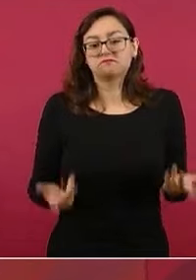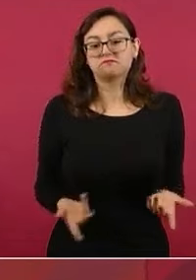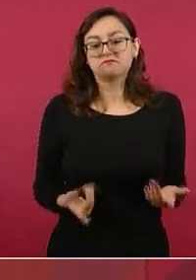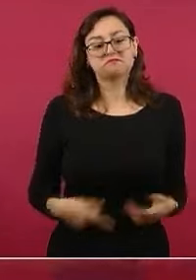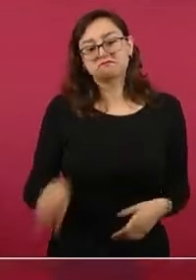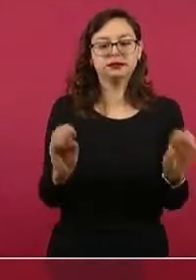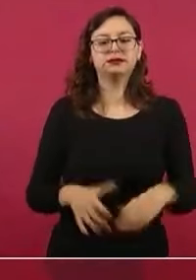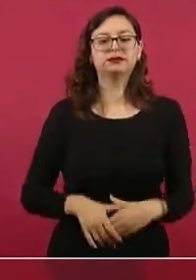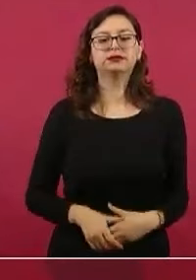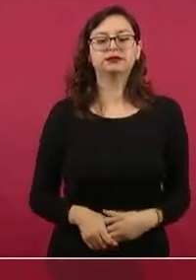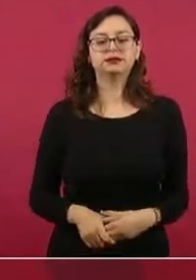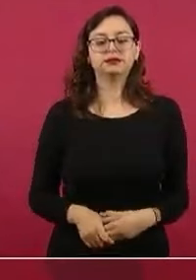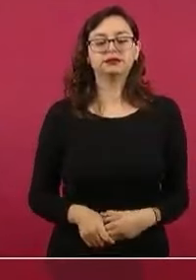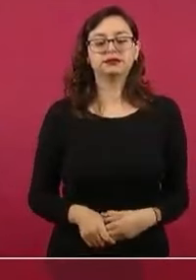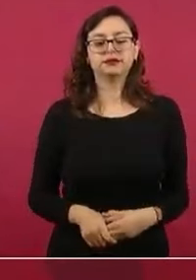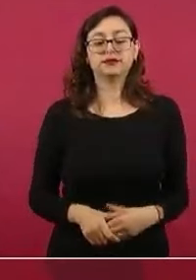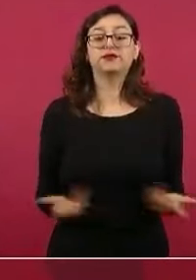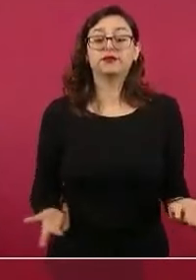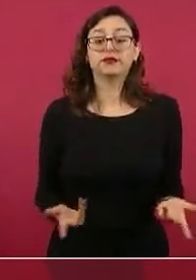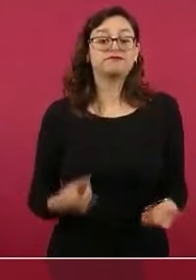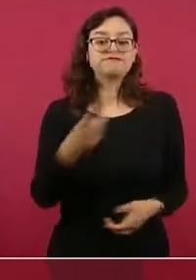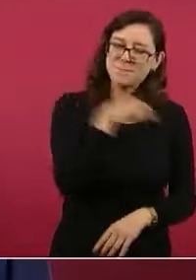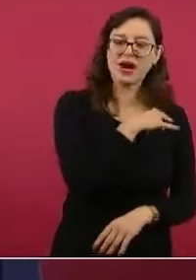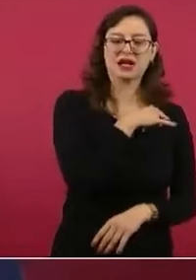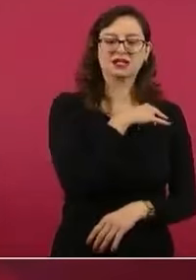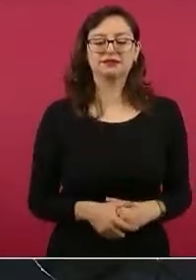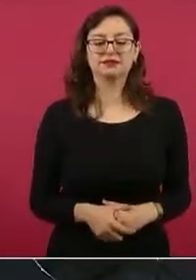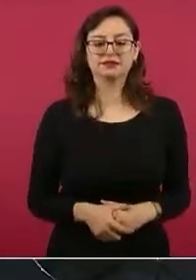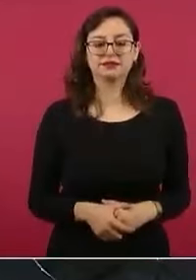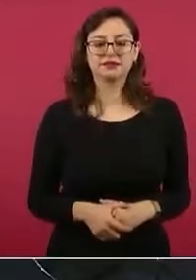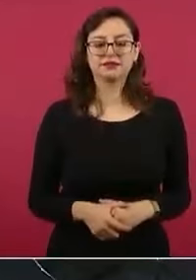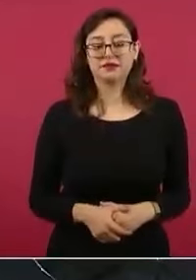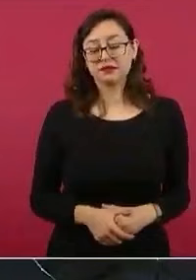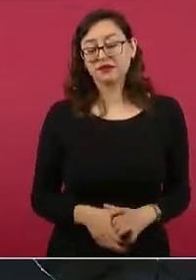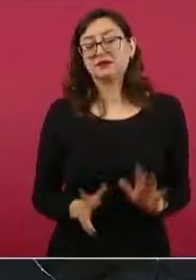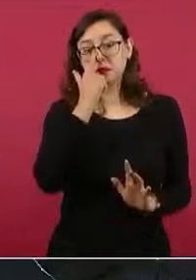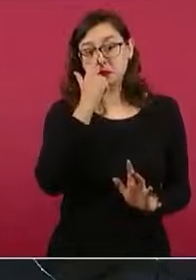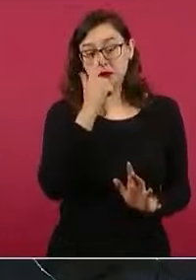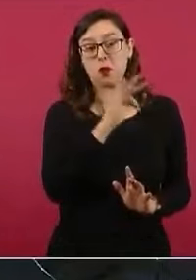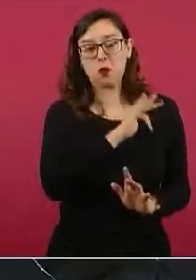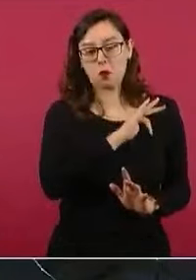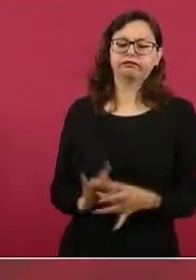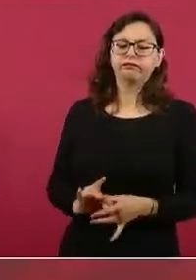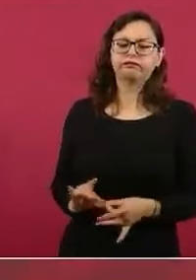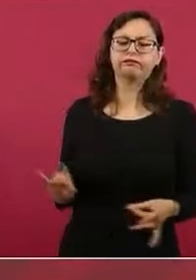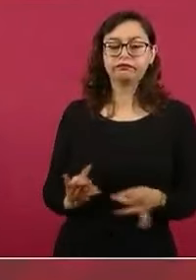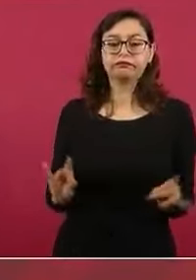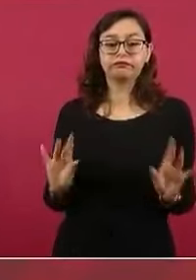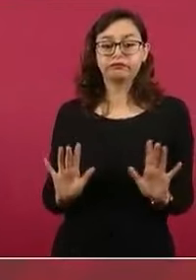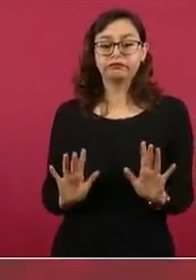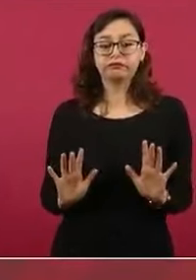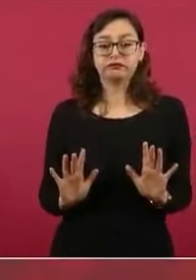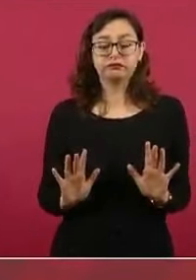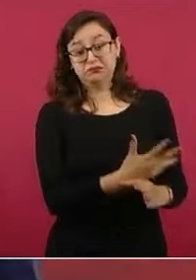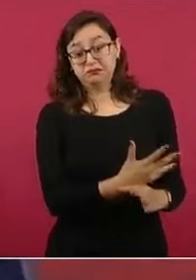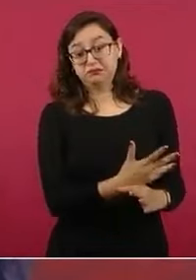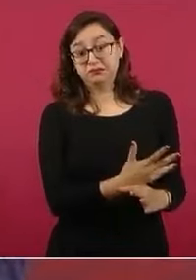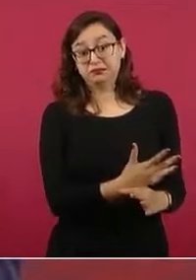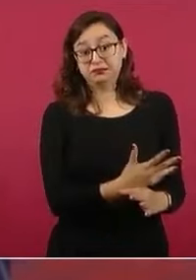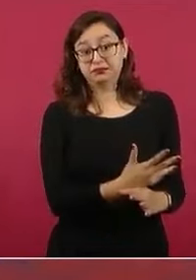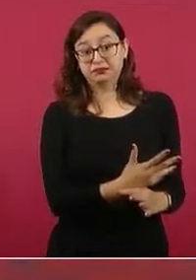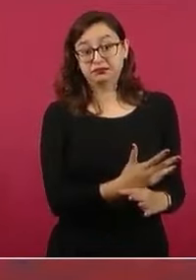el amor al prójimo. Su doctrina verdadera es la hipocresía. Entonces, pueden argumentar incluso de que lo más importante